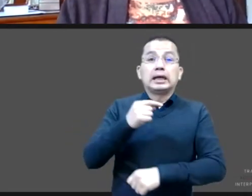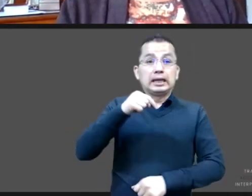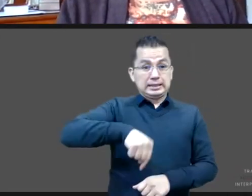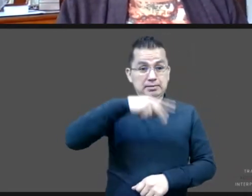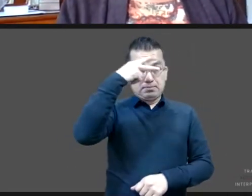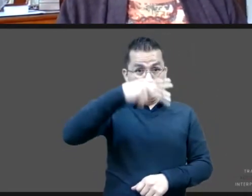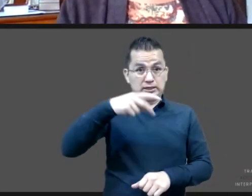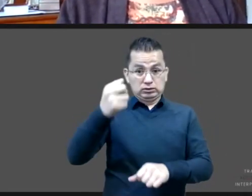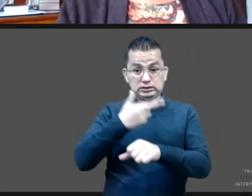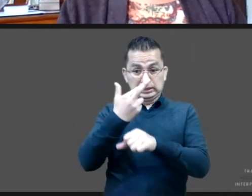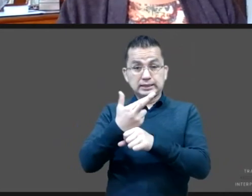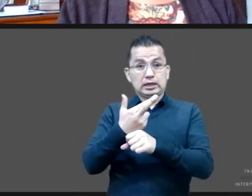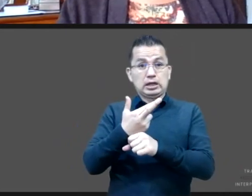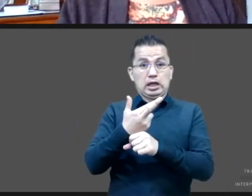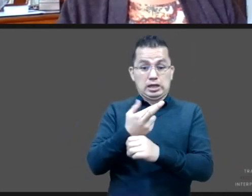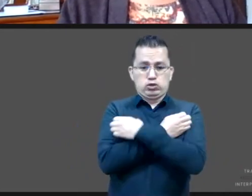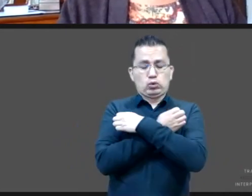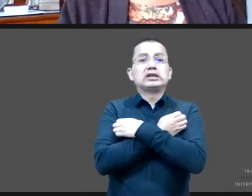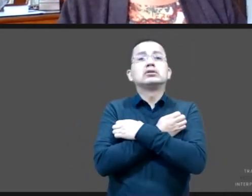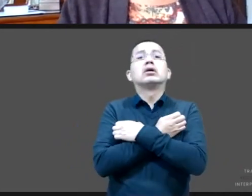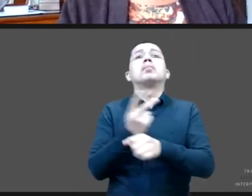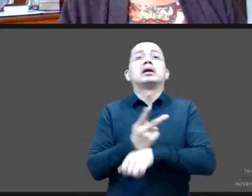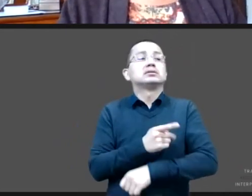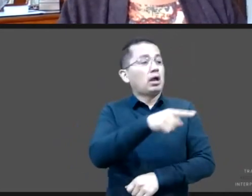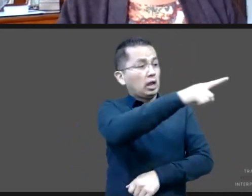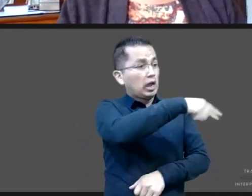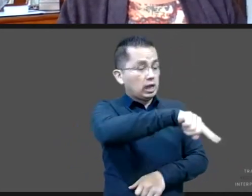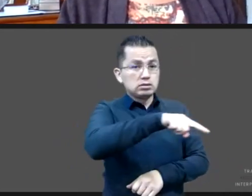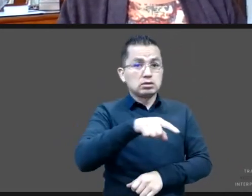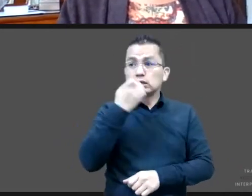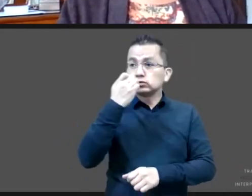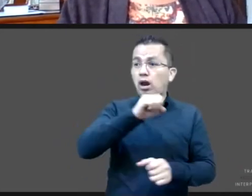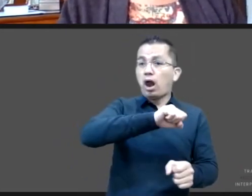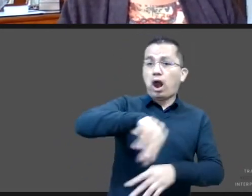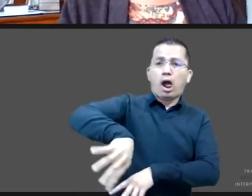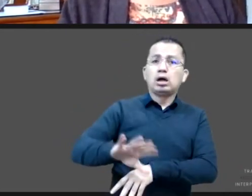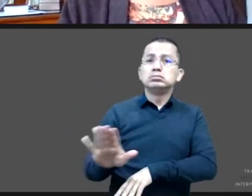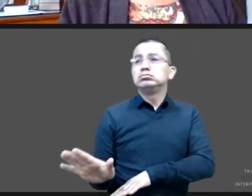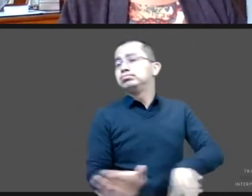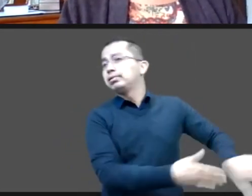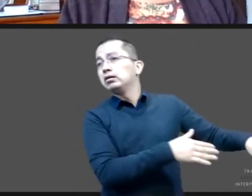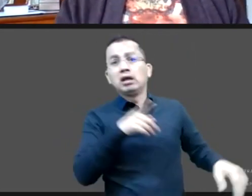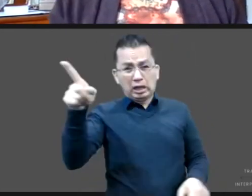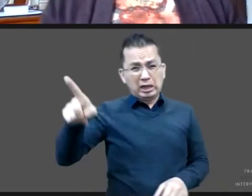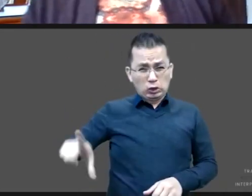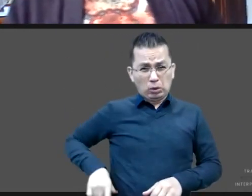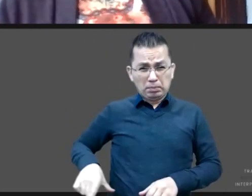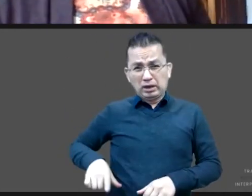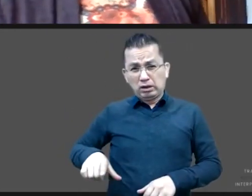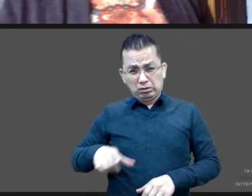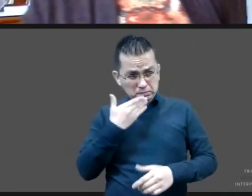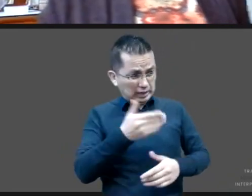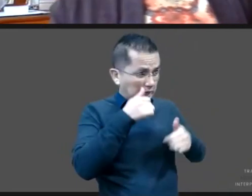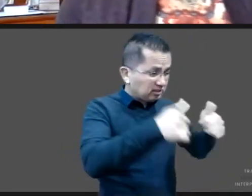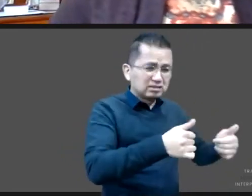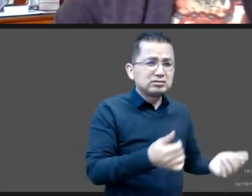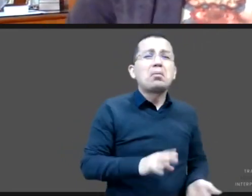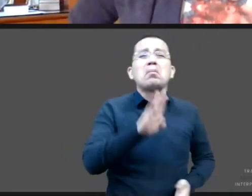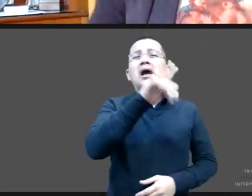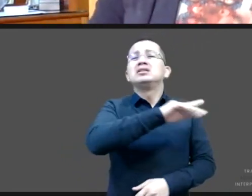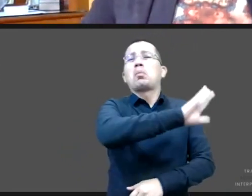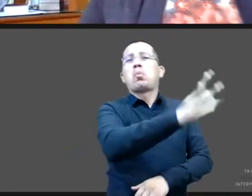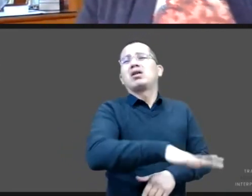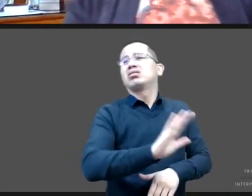desertores son muertos no se ocupan de ellos ahora que tú decías que van van por ellos van a los